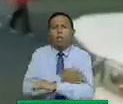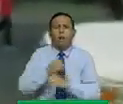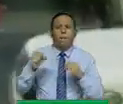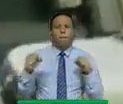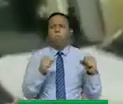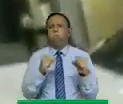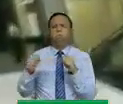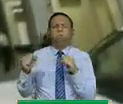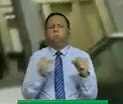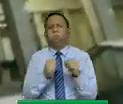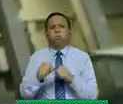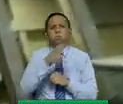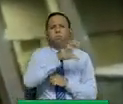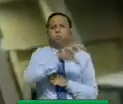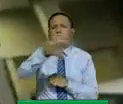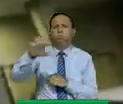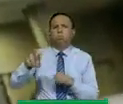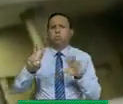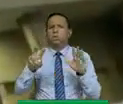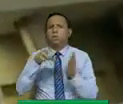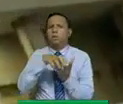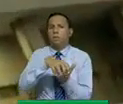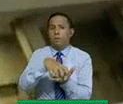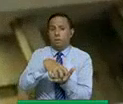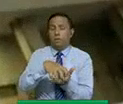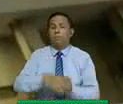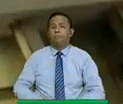7 provincias, informó Charlie Pisa.